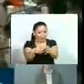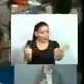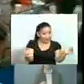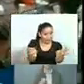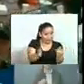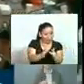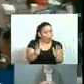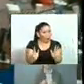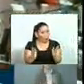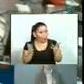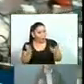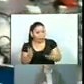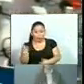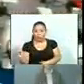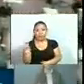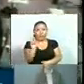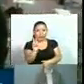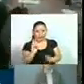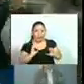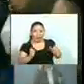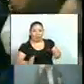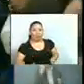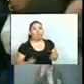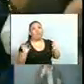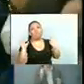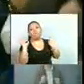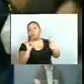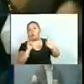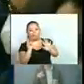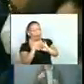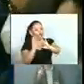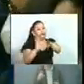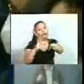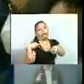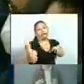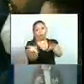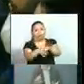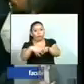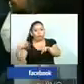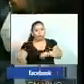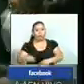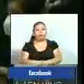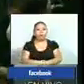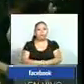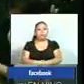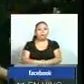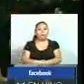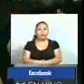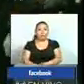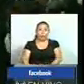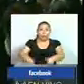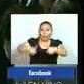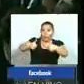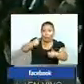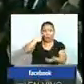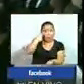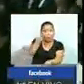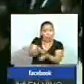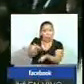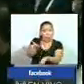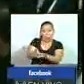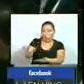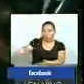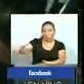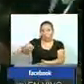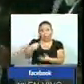al punto que los funcionarios del gobierno decidieron mejor abandonar el salón que bueno que hay constancia que está en contra